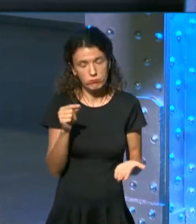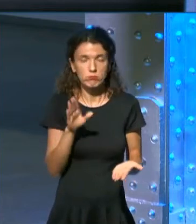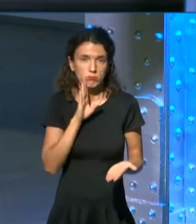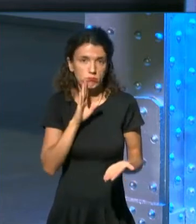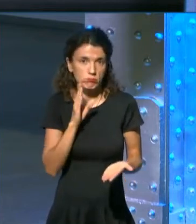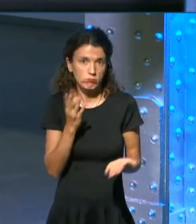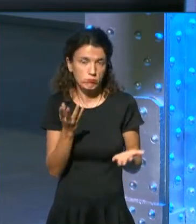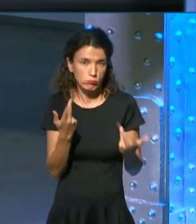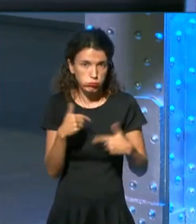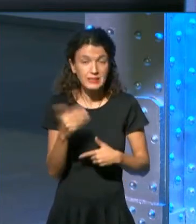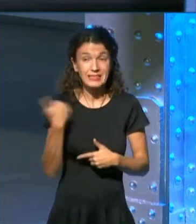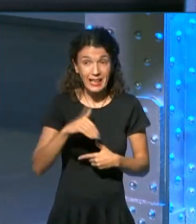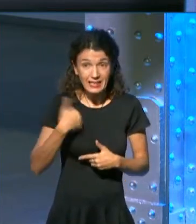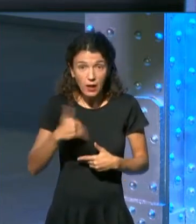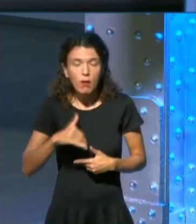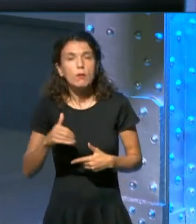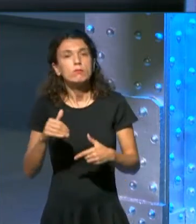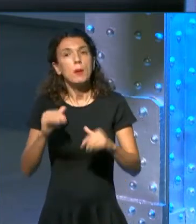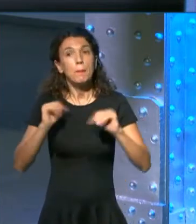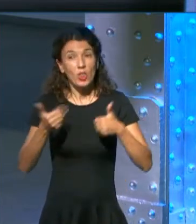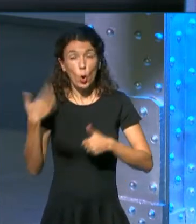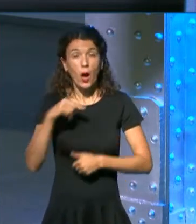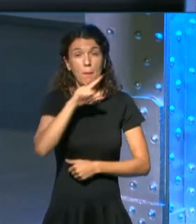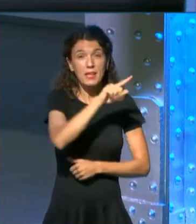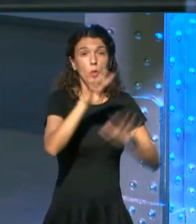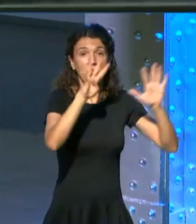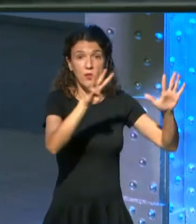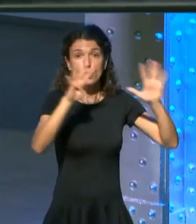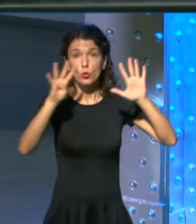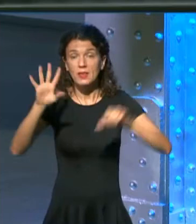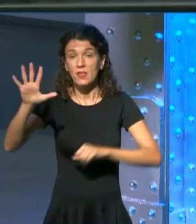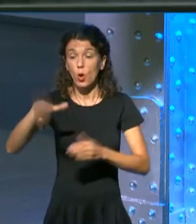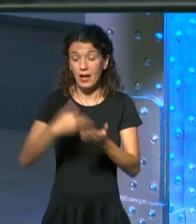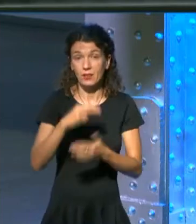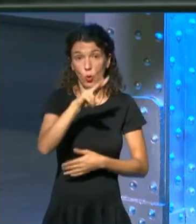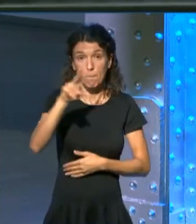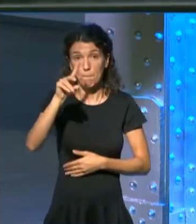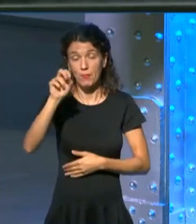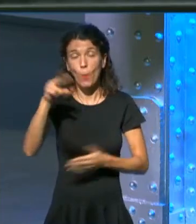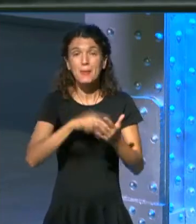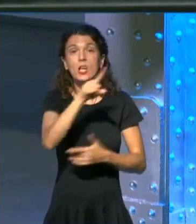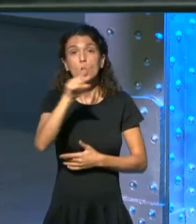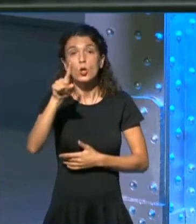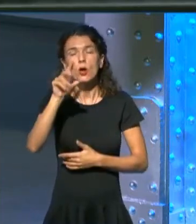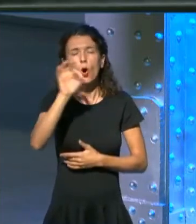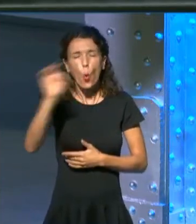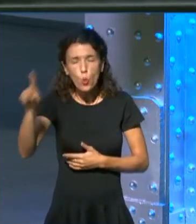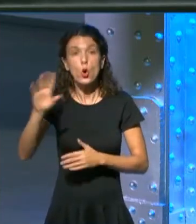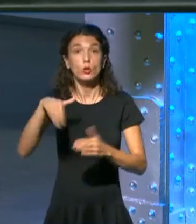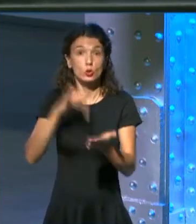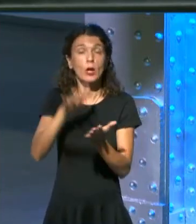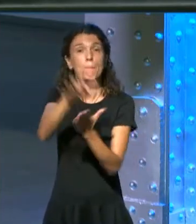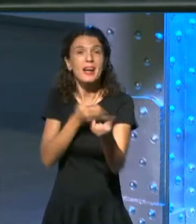digo, ya se empezaron a formalizar en el 95 y desde el 2001, que está el manifiesto ágil, ya es un